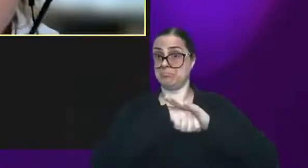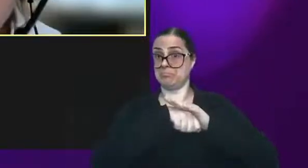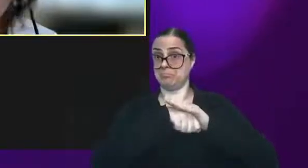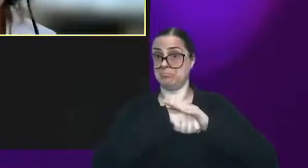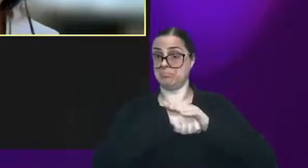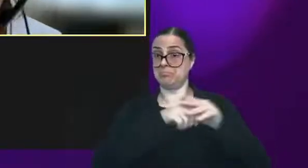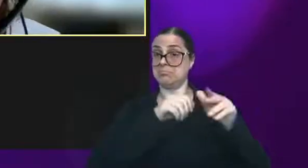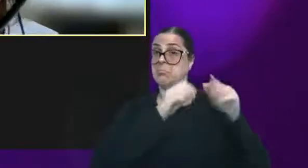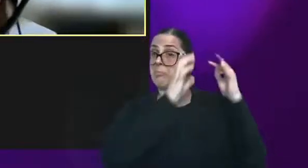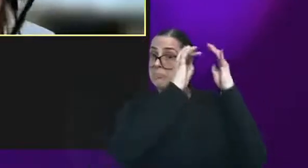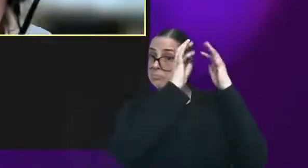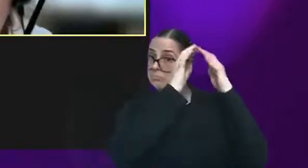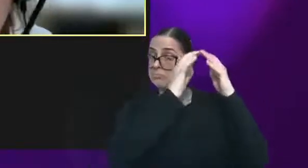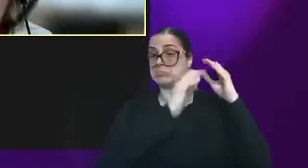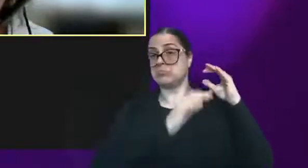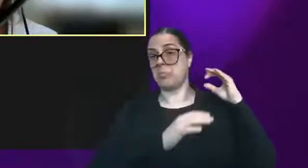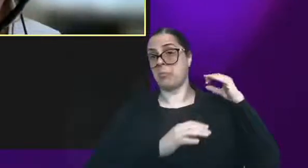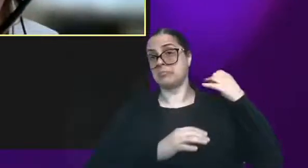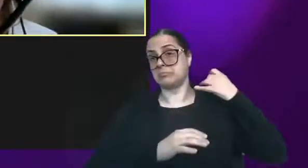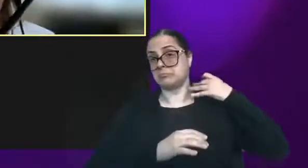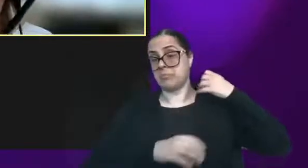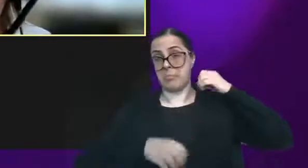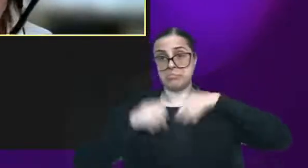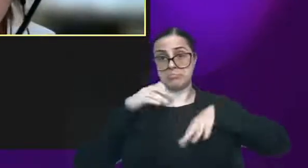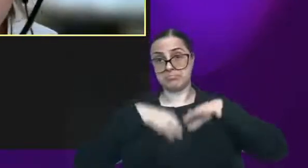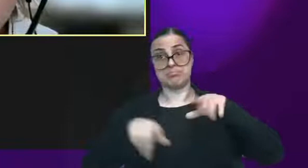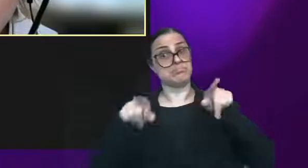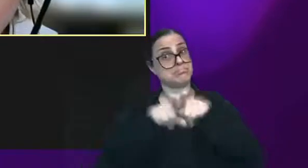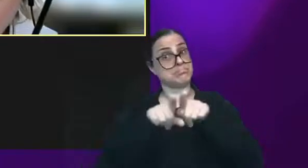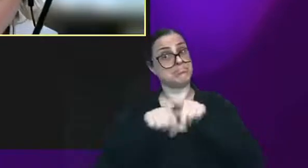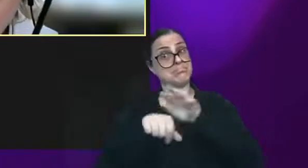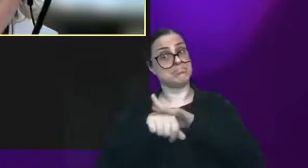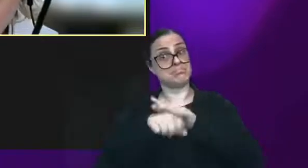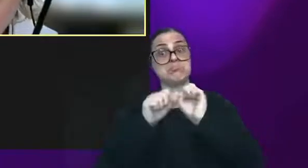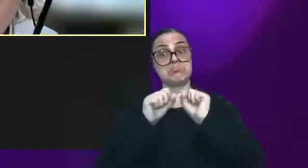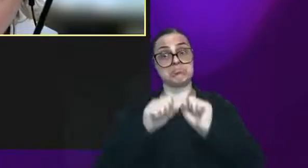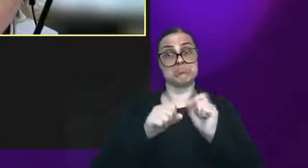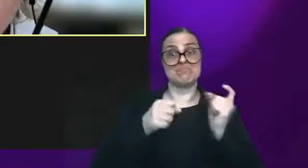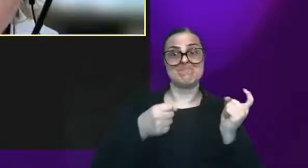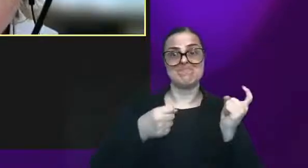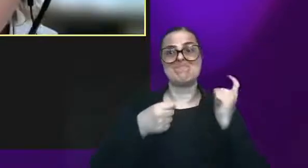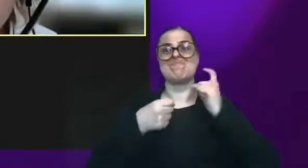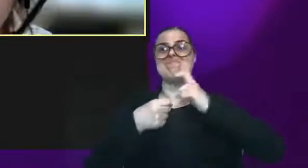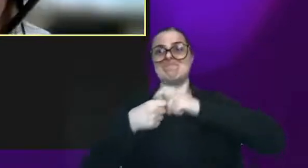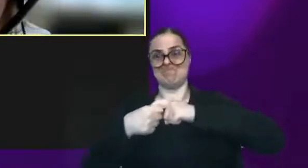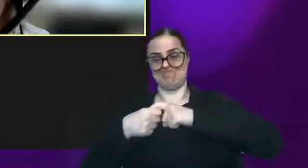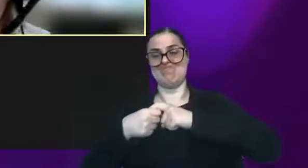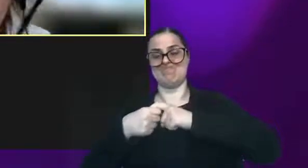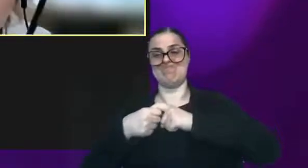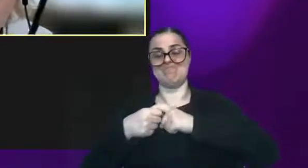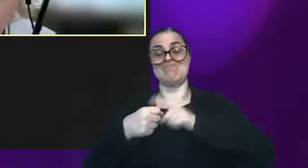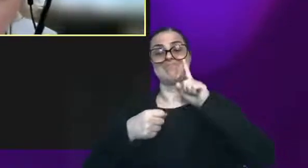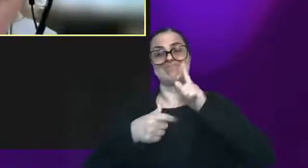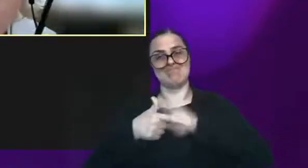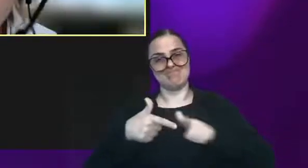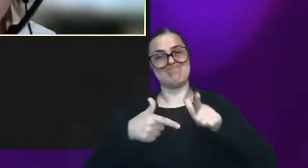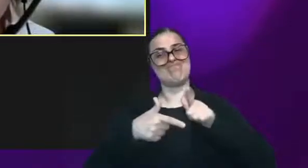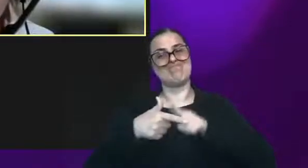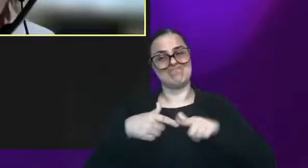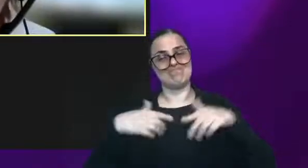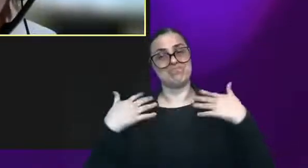se pueden resecar, es un problema. Porque si uno va a ver los resultados por trasplante,